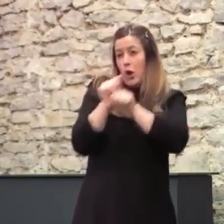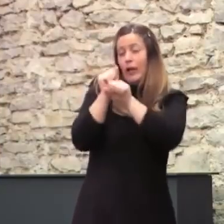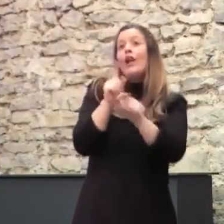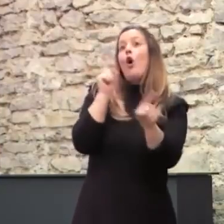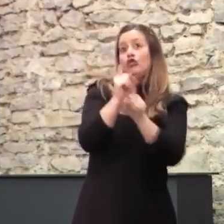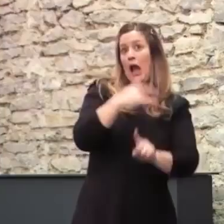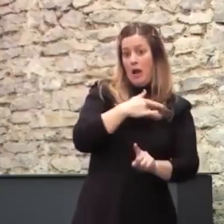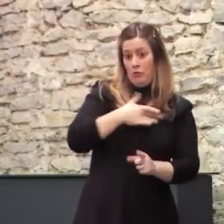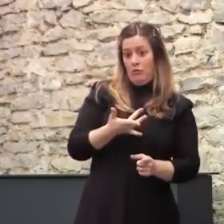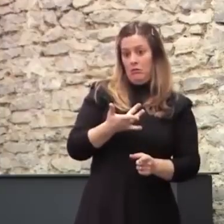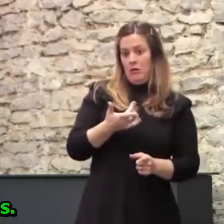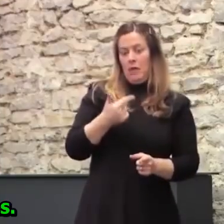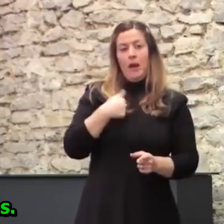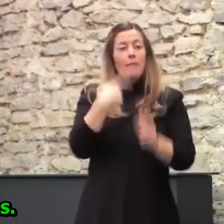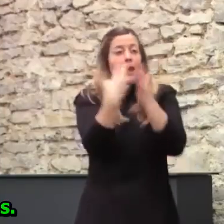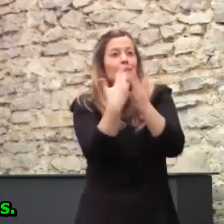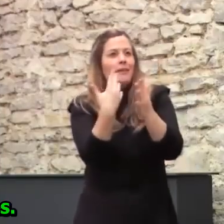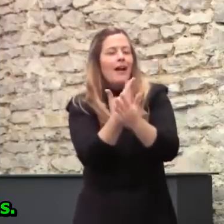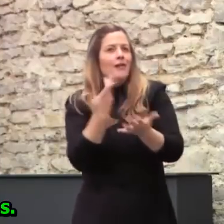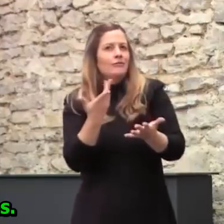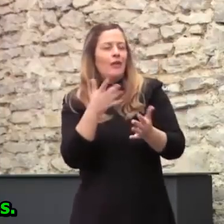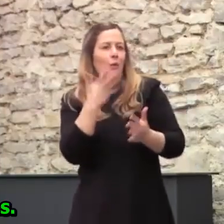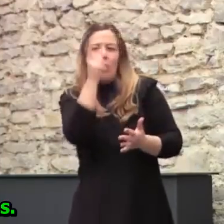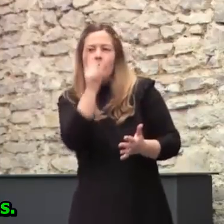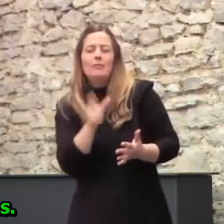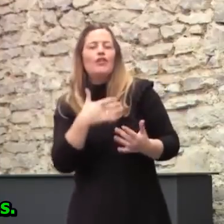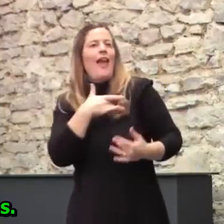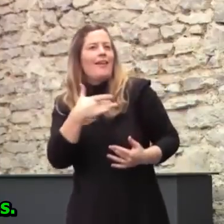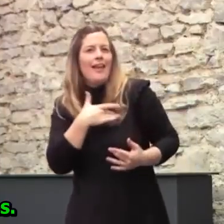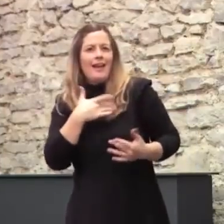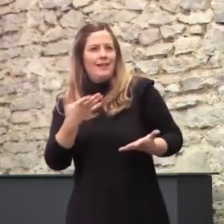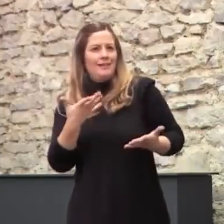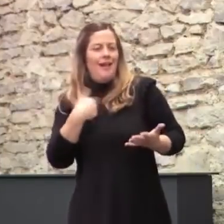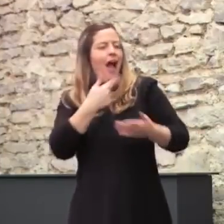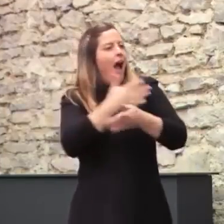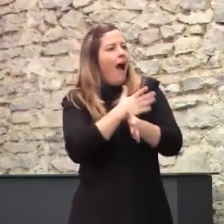no me hablaron de lo bien que se pasa haciendo el amor con alguien que quieres, cuando tú quieres y como tú quieres, ¿no?